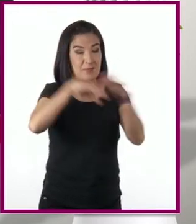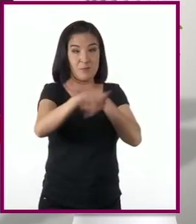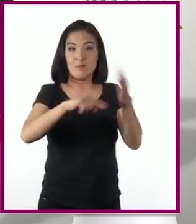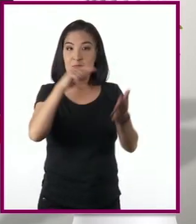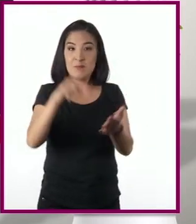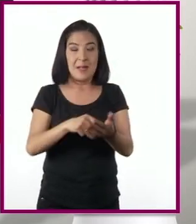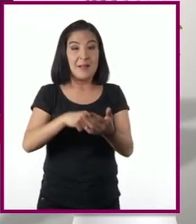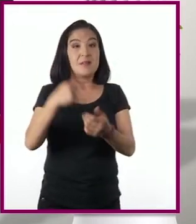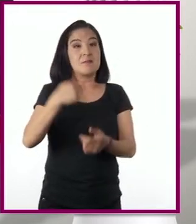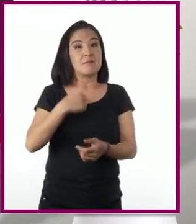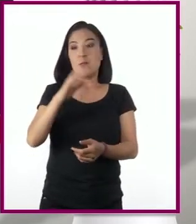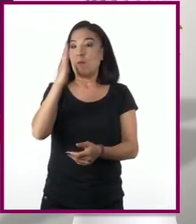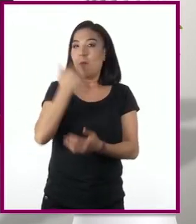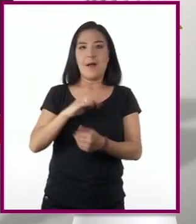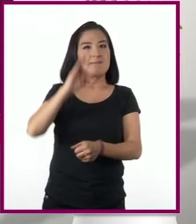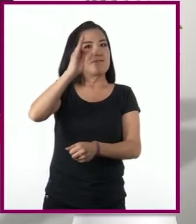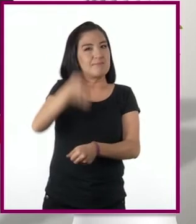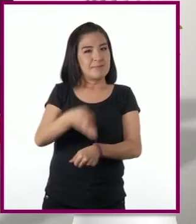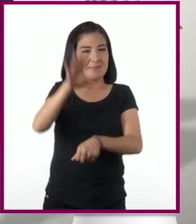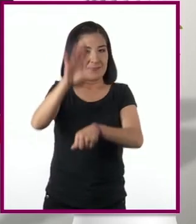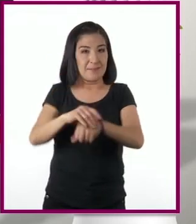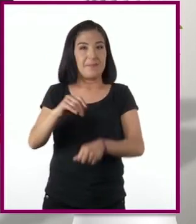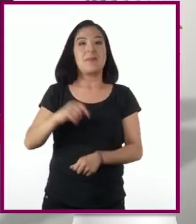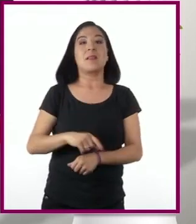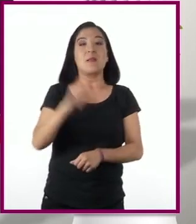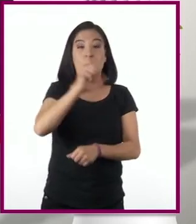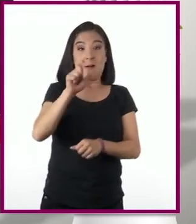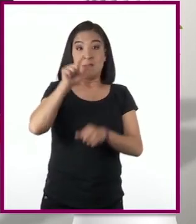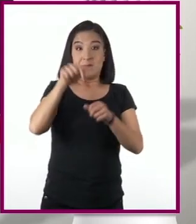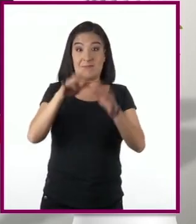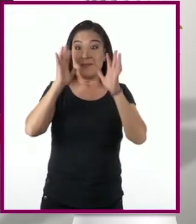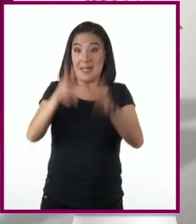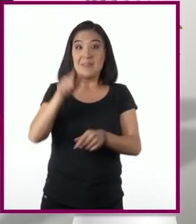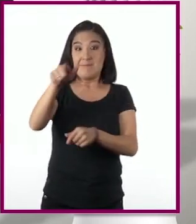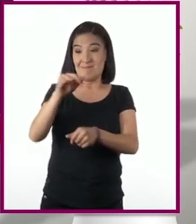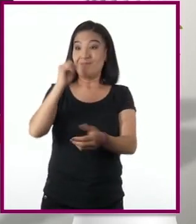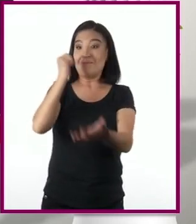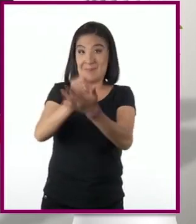sin nuestra orden expresa. Cuando esto suceda, los habitantes serán